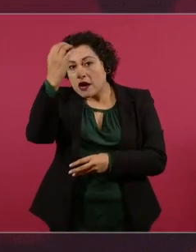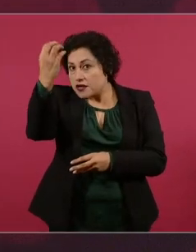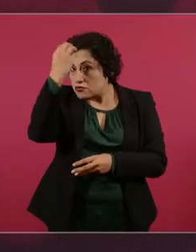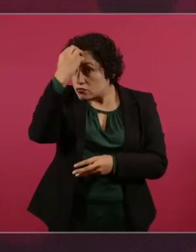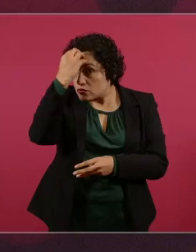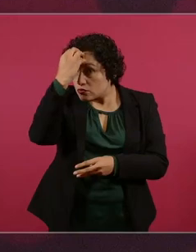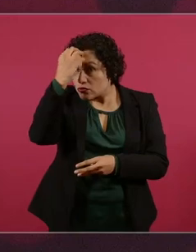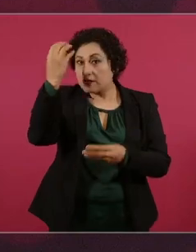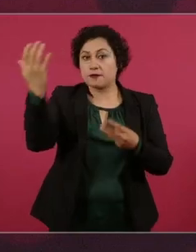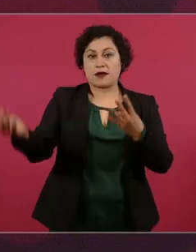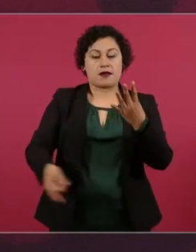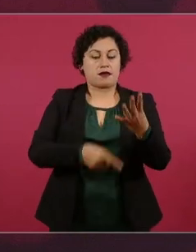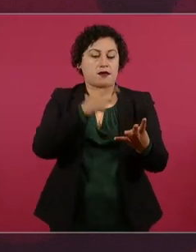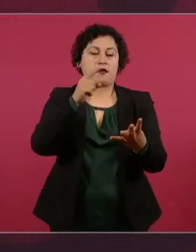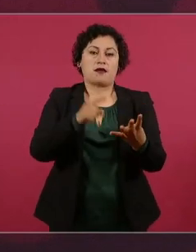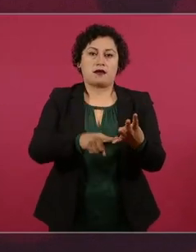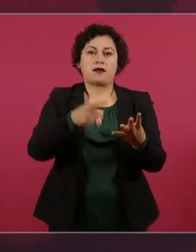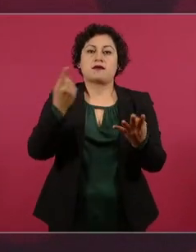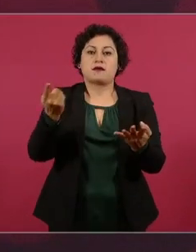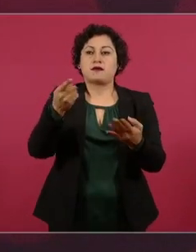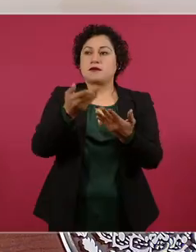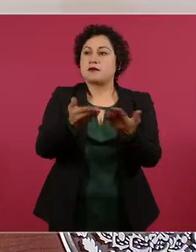¿sí? La Alameda.